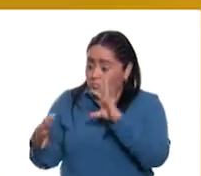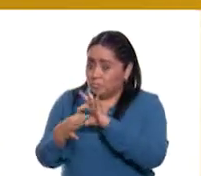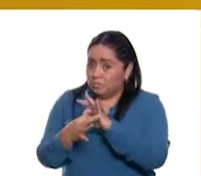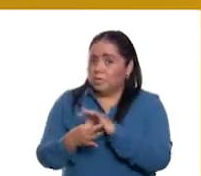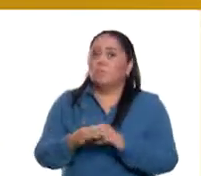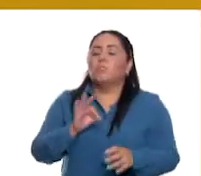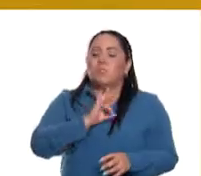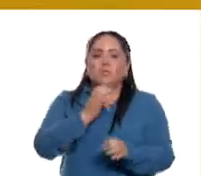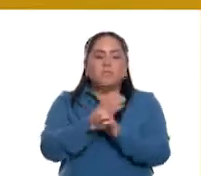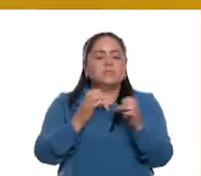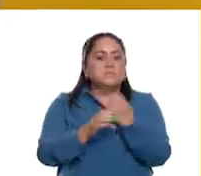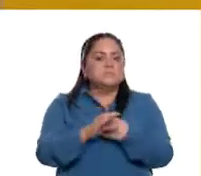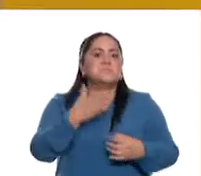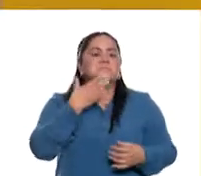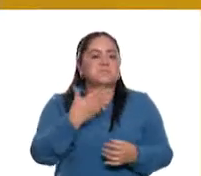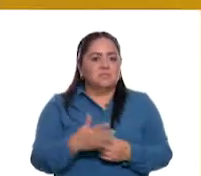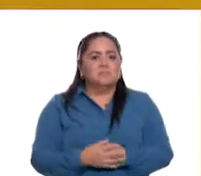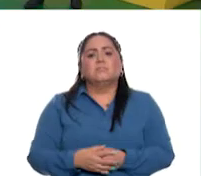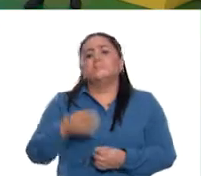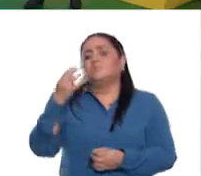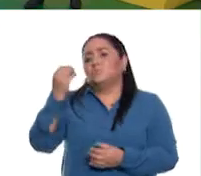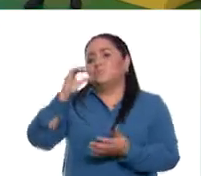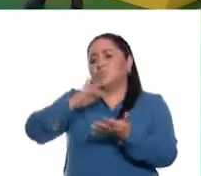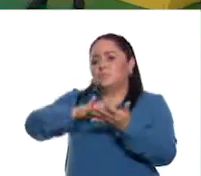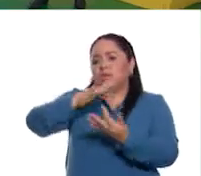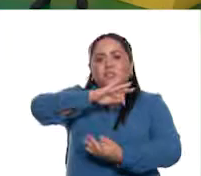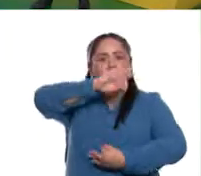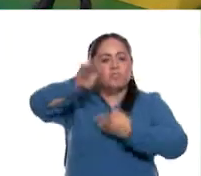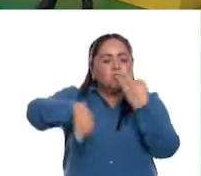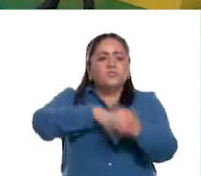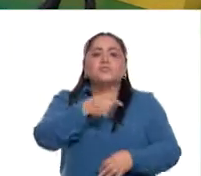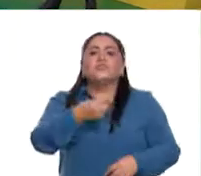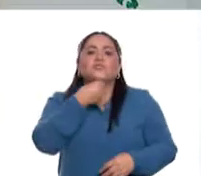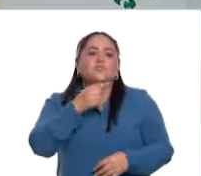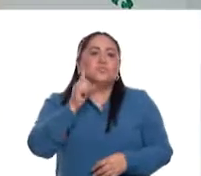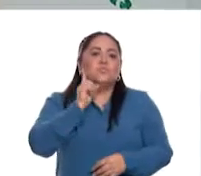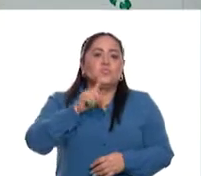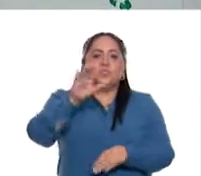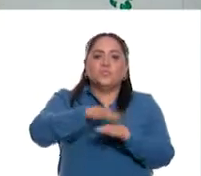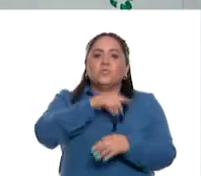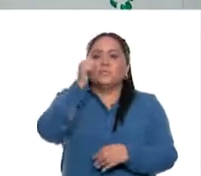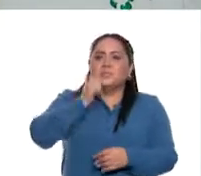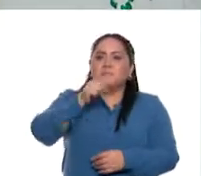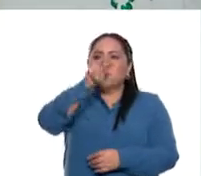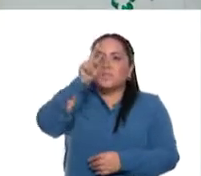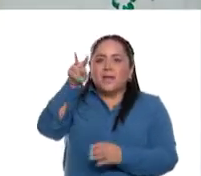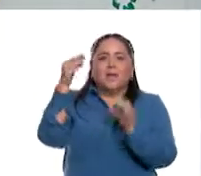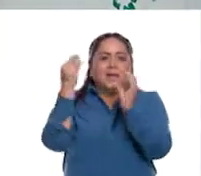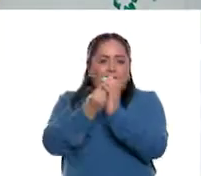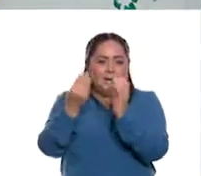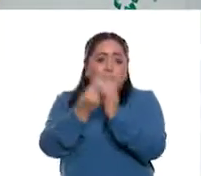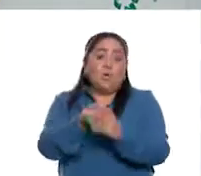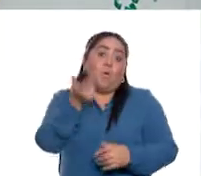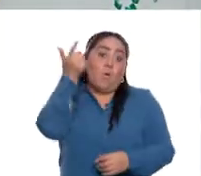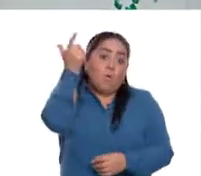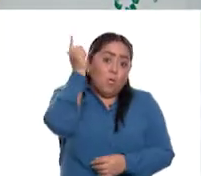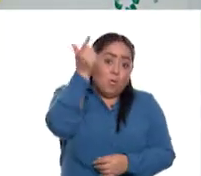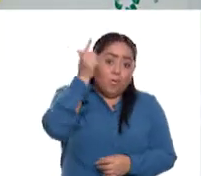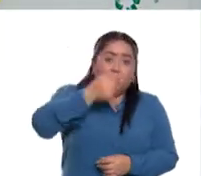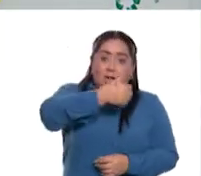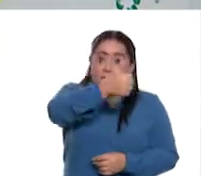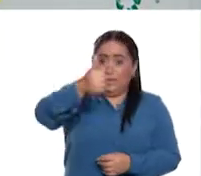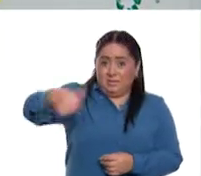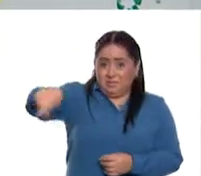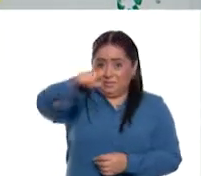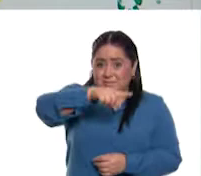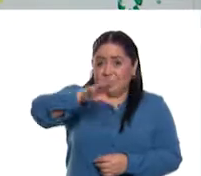logramos cosas increíbles. Muchas gracias a todas las niñas y niños que nos siguieron en cada una de las clases. Esperamos que en cada una